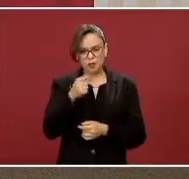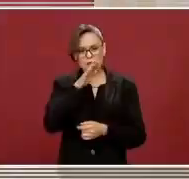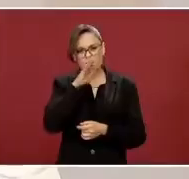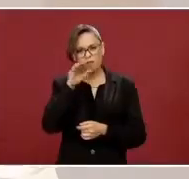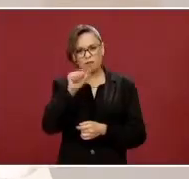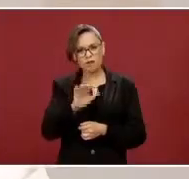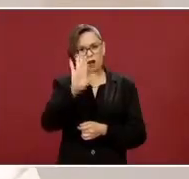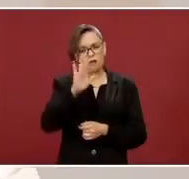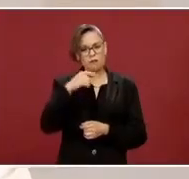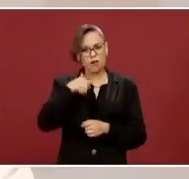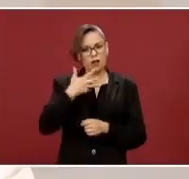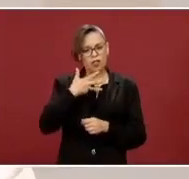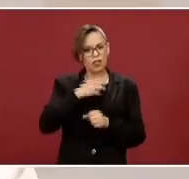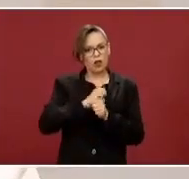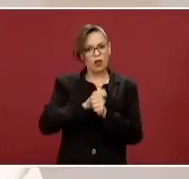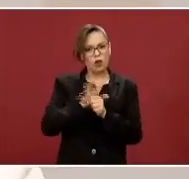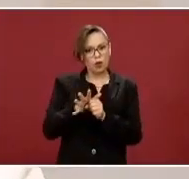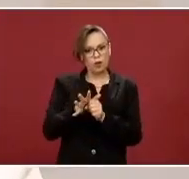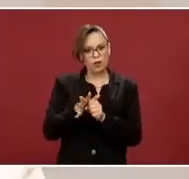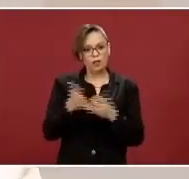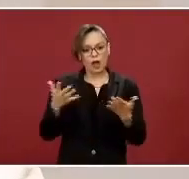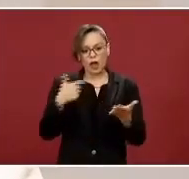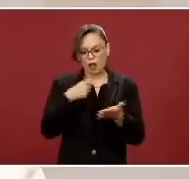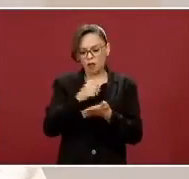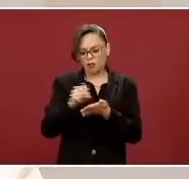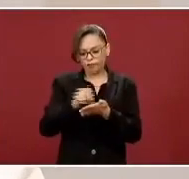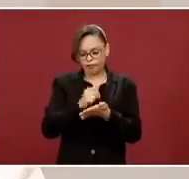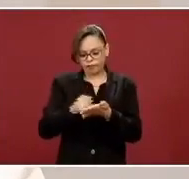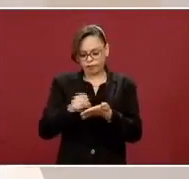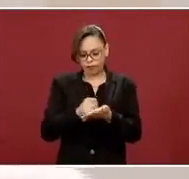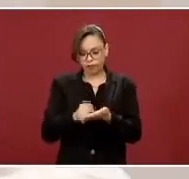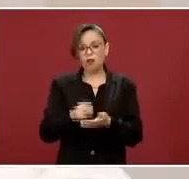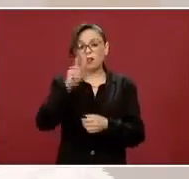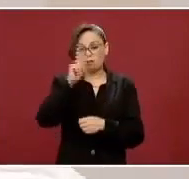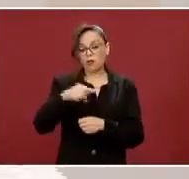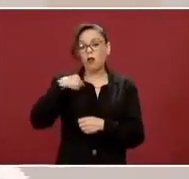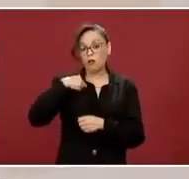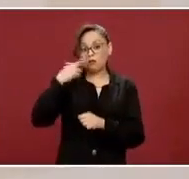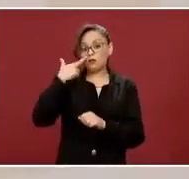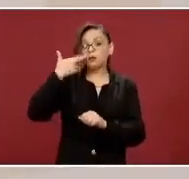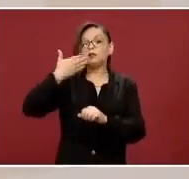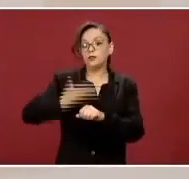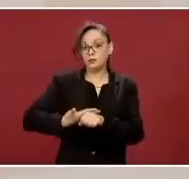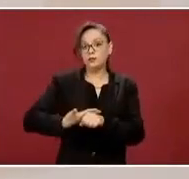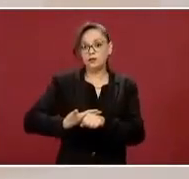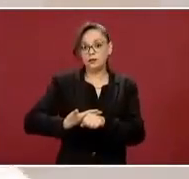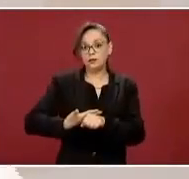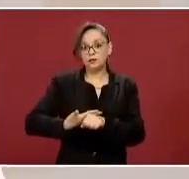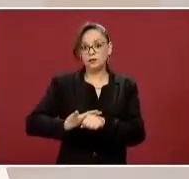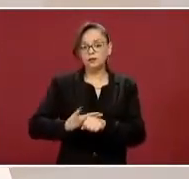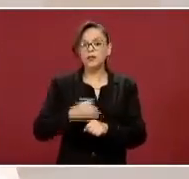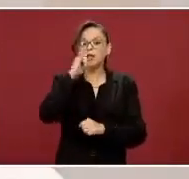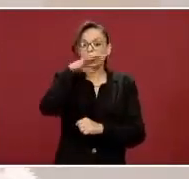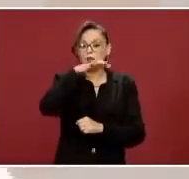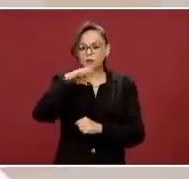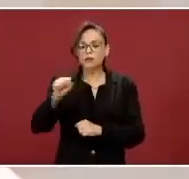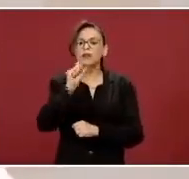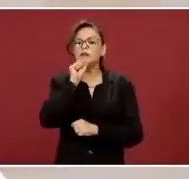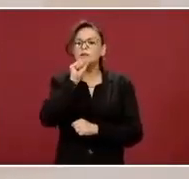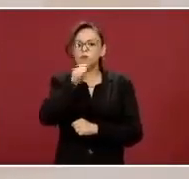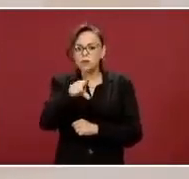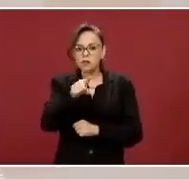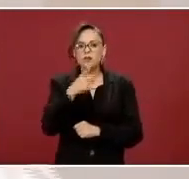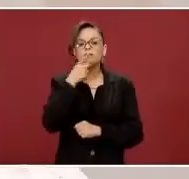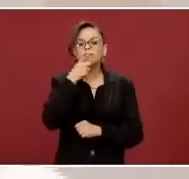está habilitando a mí para ser responsable, socialmente responsable, y el IMSS participa y dice